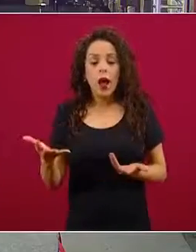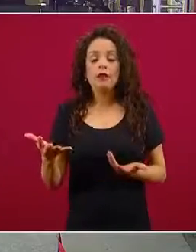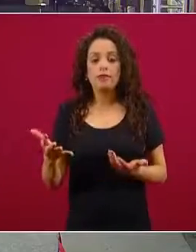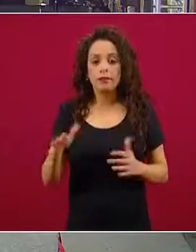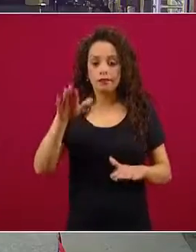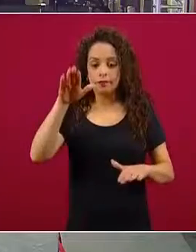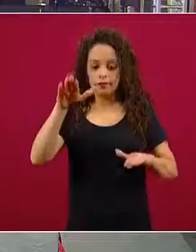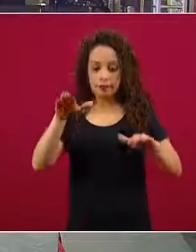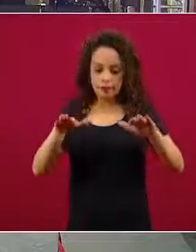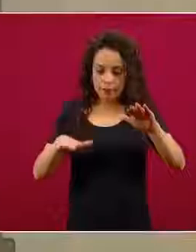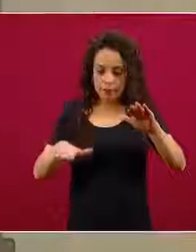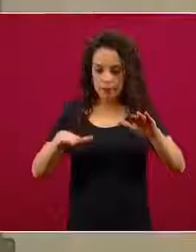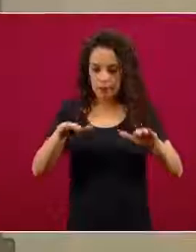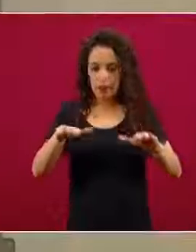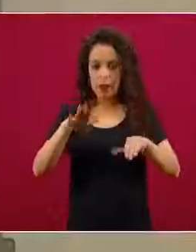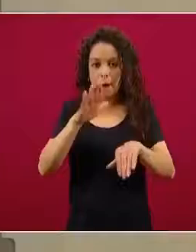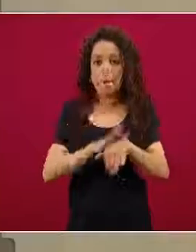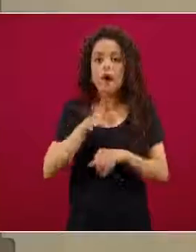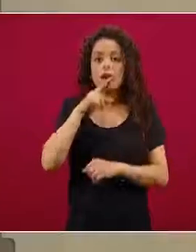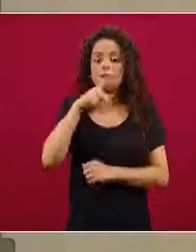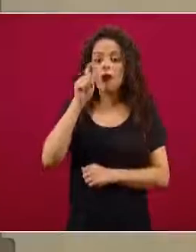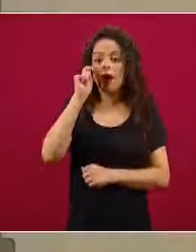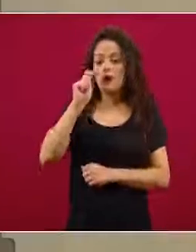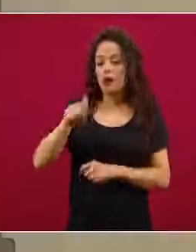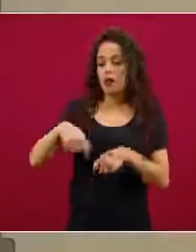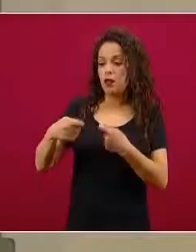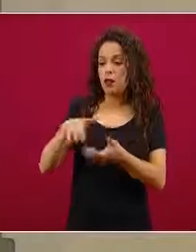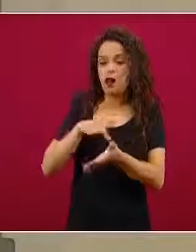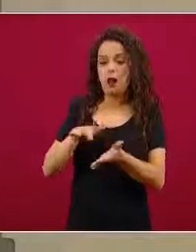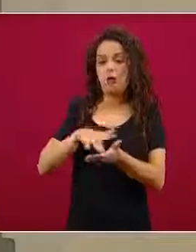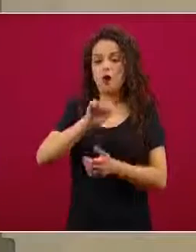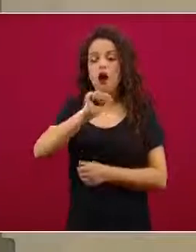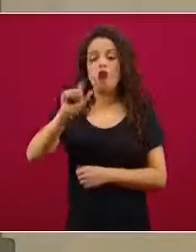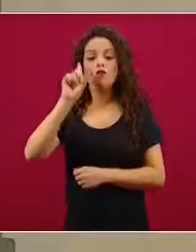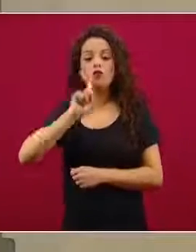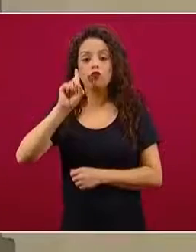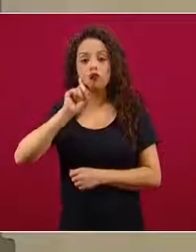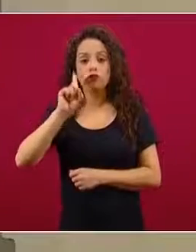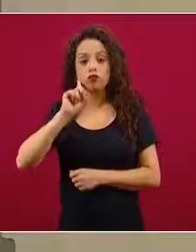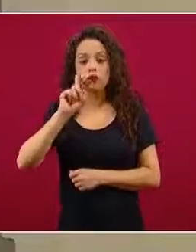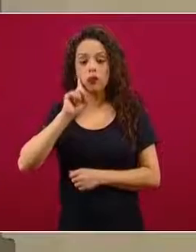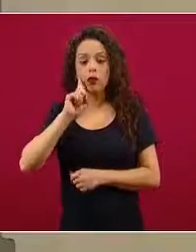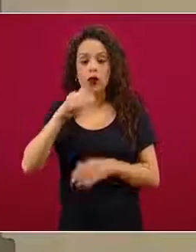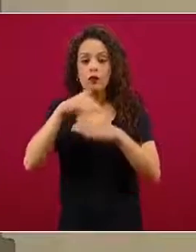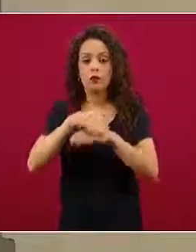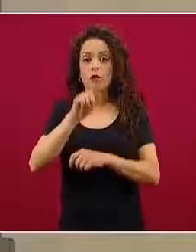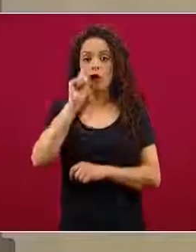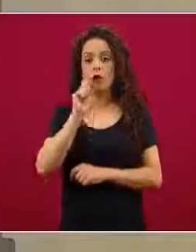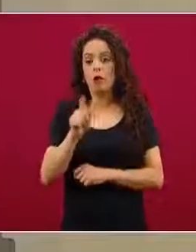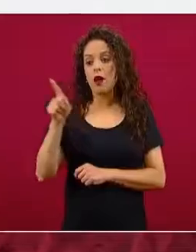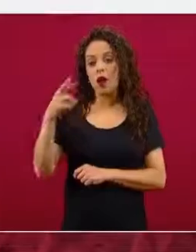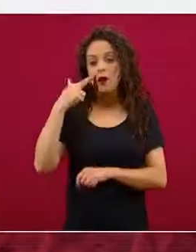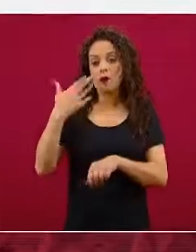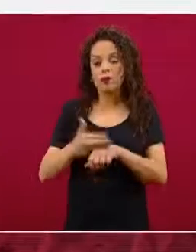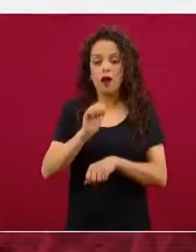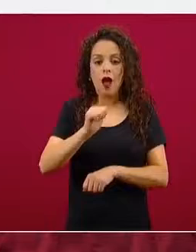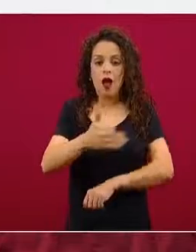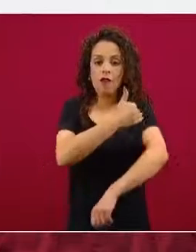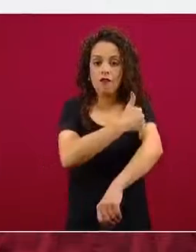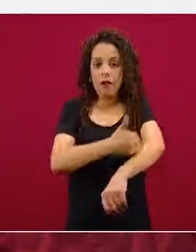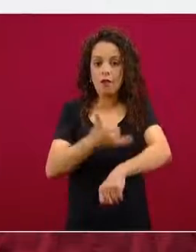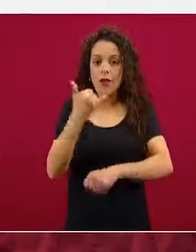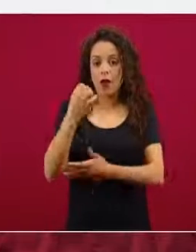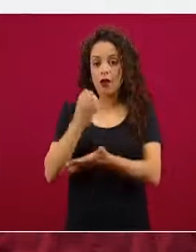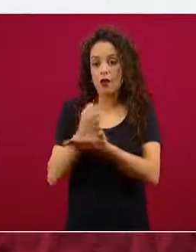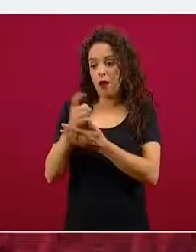sobre todo mejorar el papel de la mujer y en su rol dentro de la familia y de la actividad económica en general.